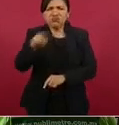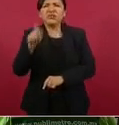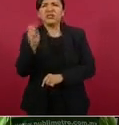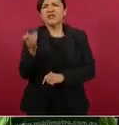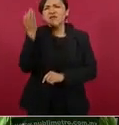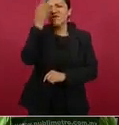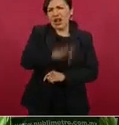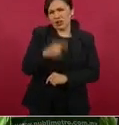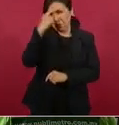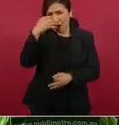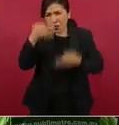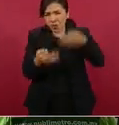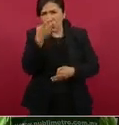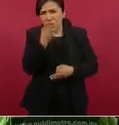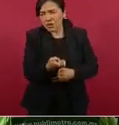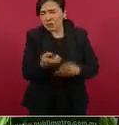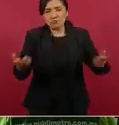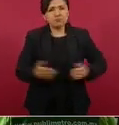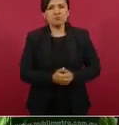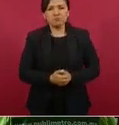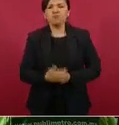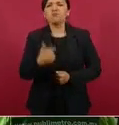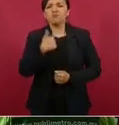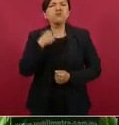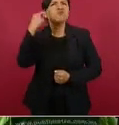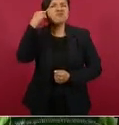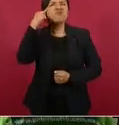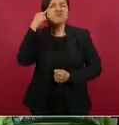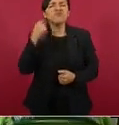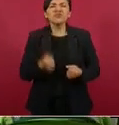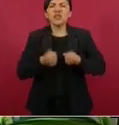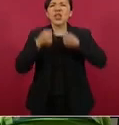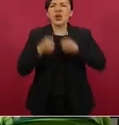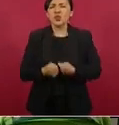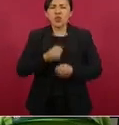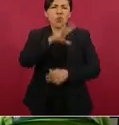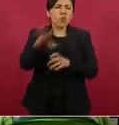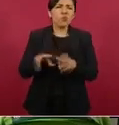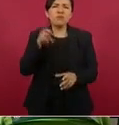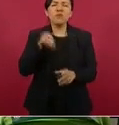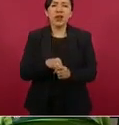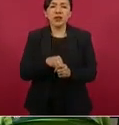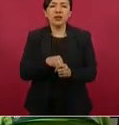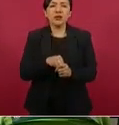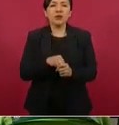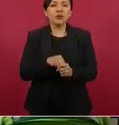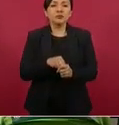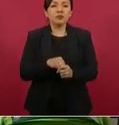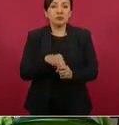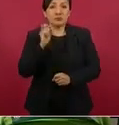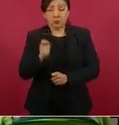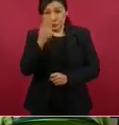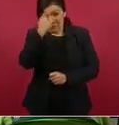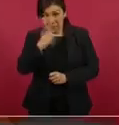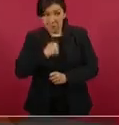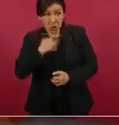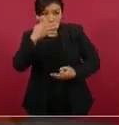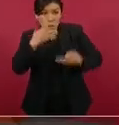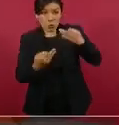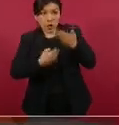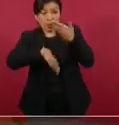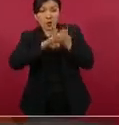de este juicio. Tengo la certeza absoluta de que no se me juzga